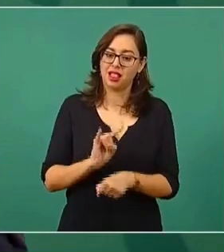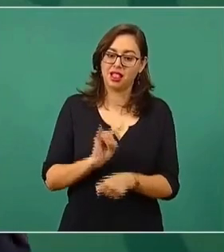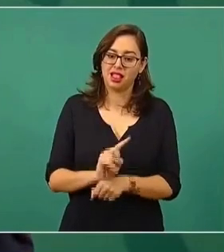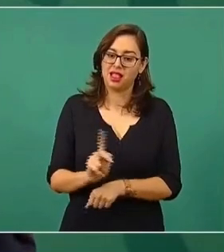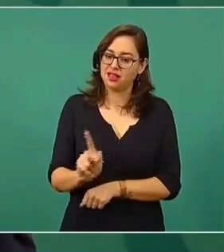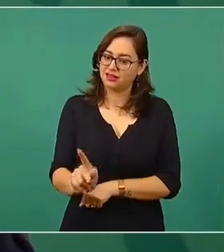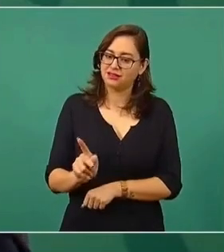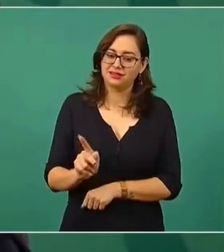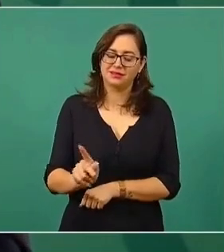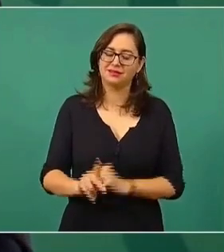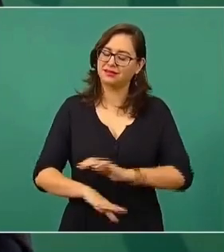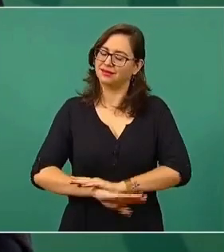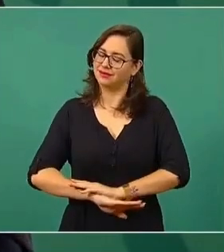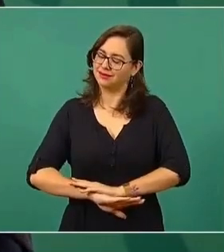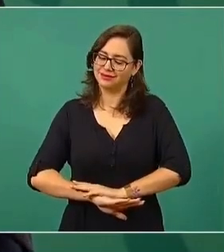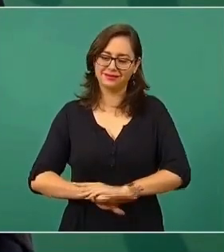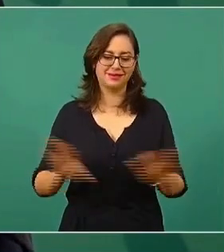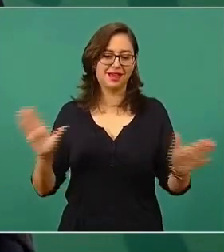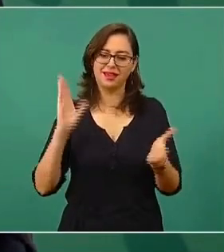porque es el colmo